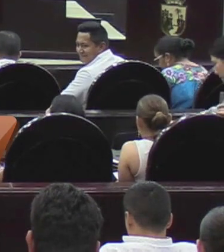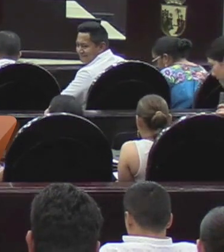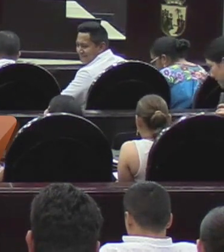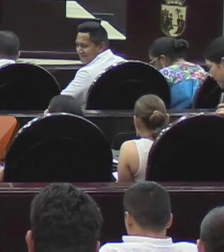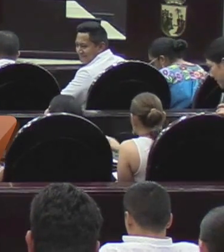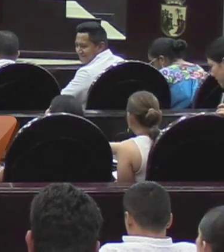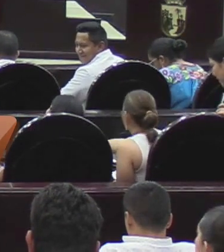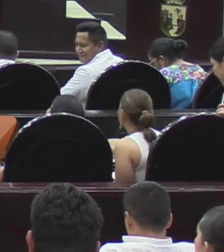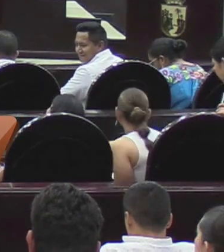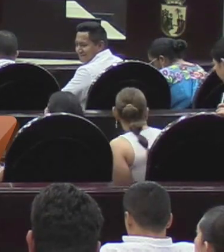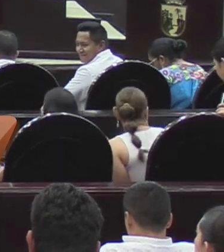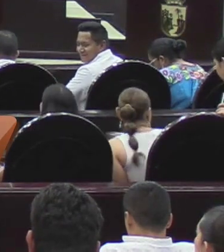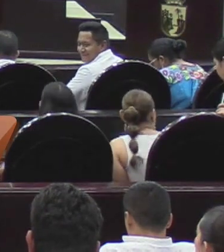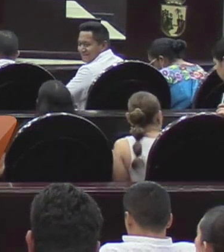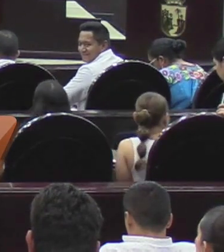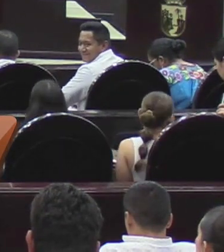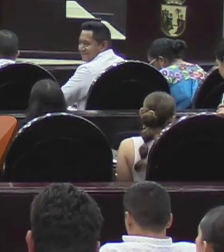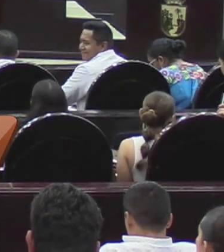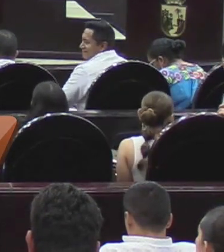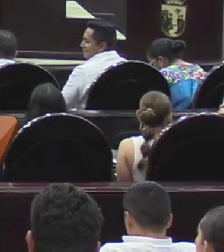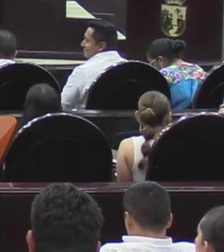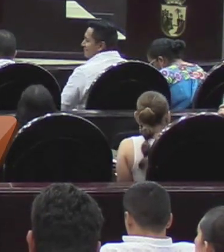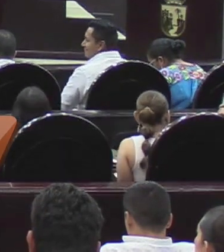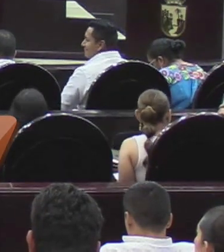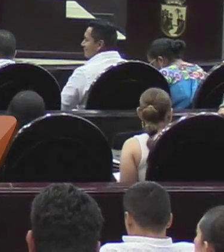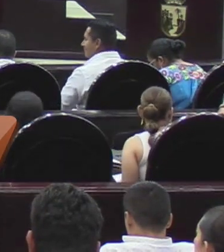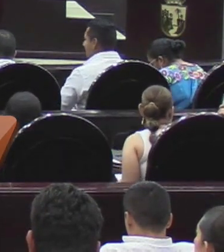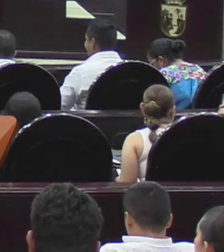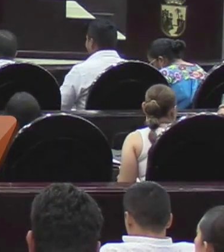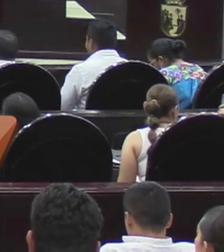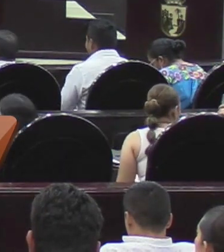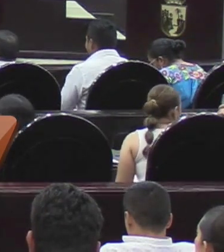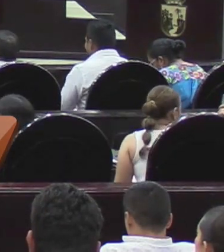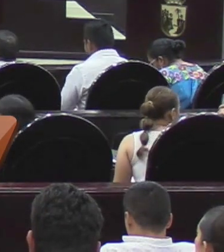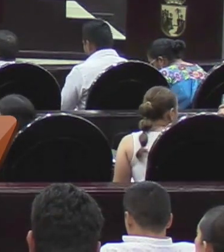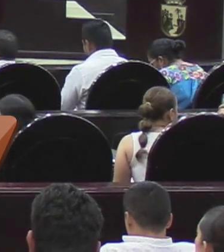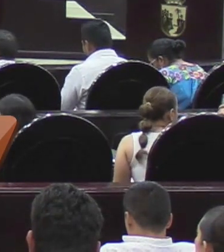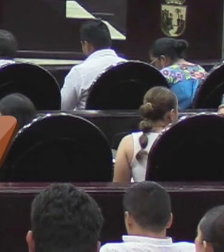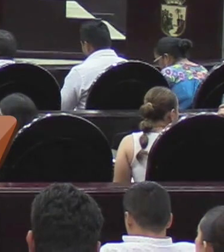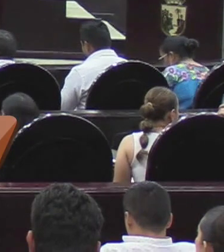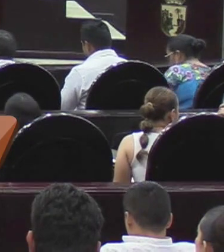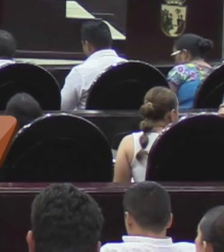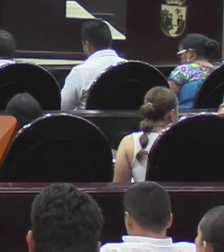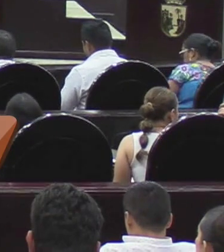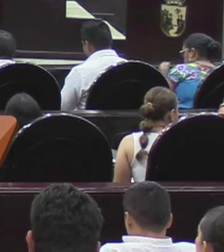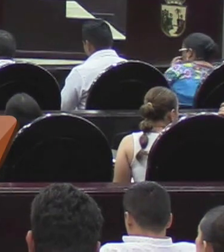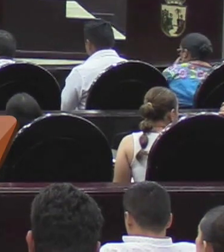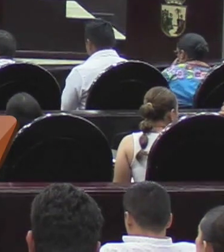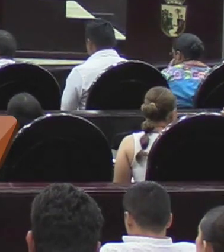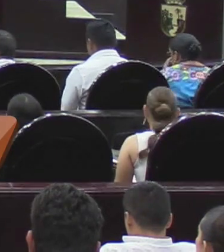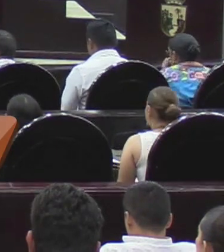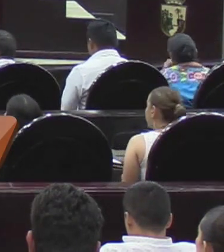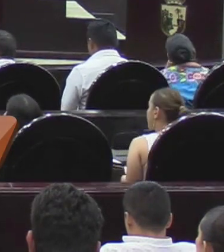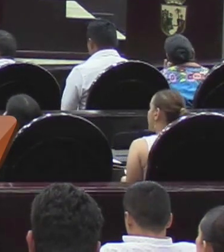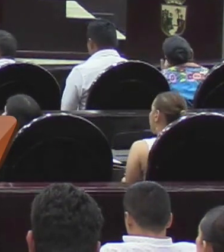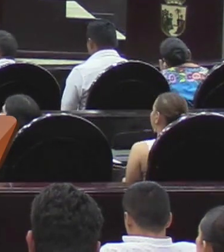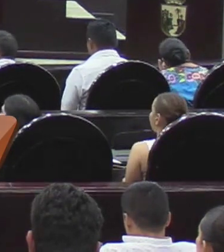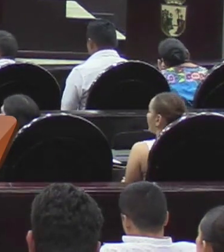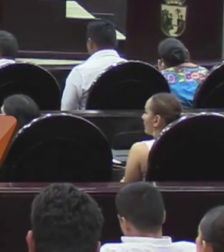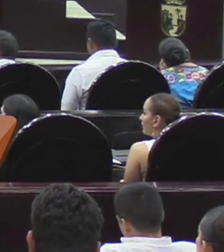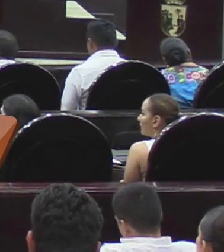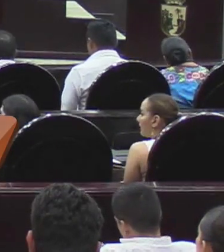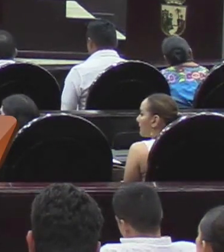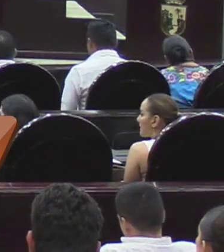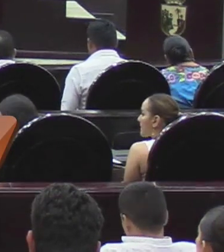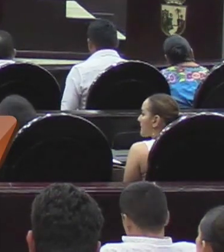electrónico Solicito a la diputada secretaria Marta Verónica alcázar Cordero se sirva verificar si falta algún diputado por